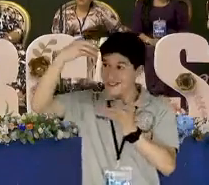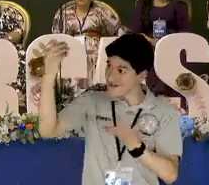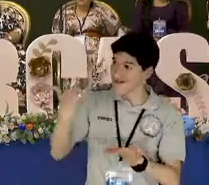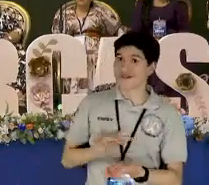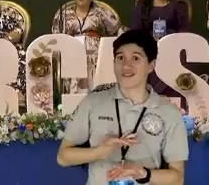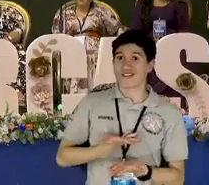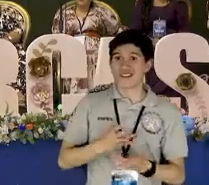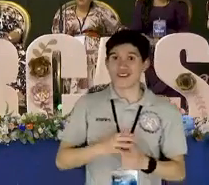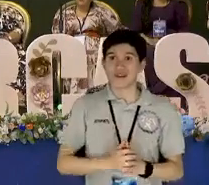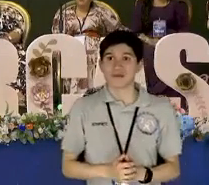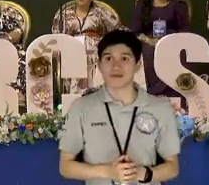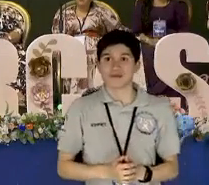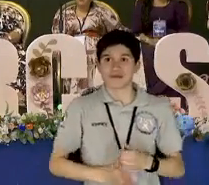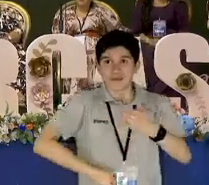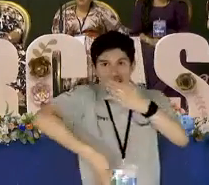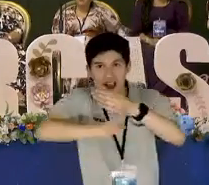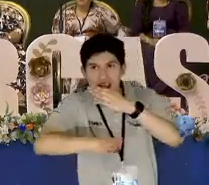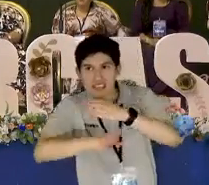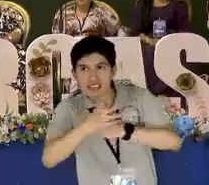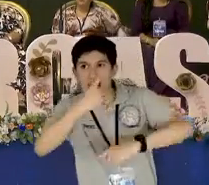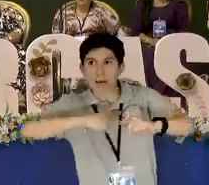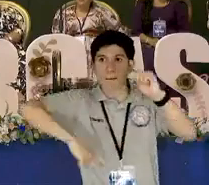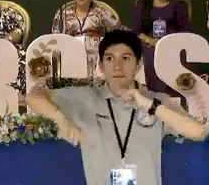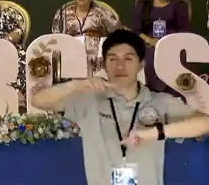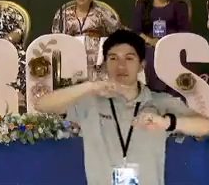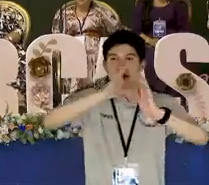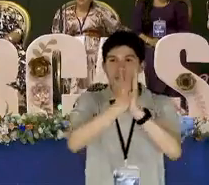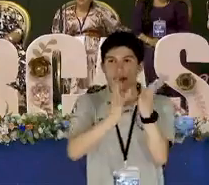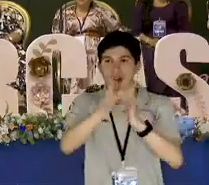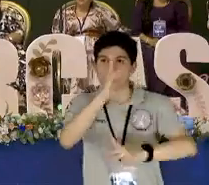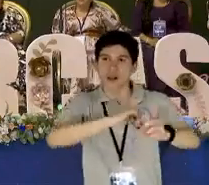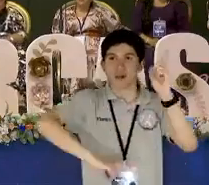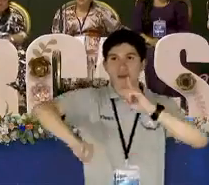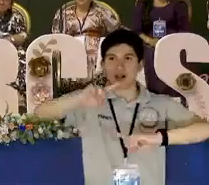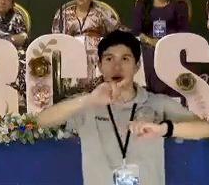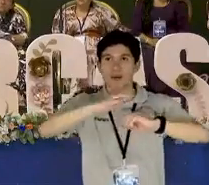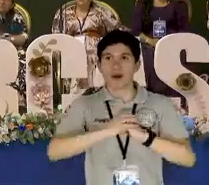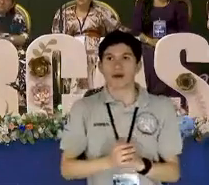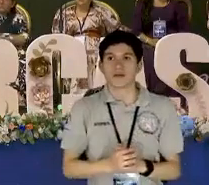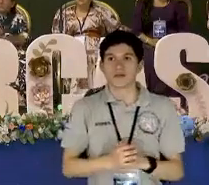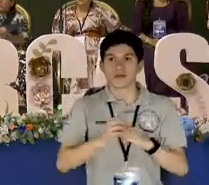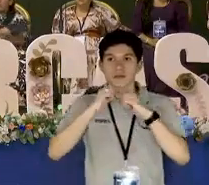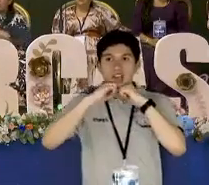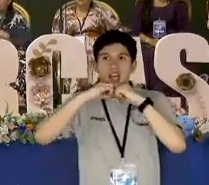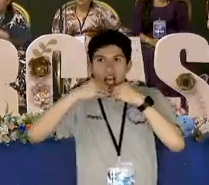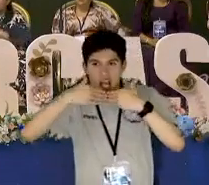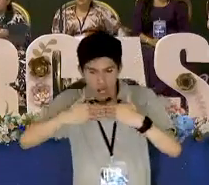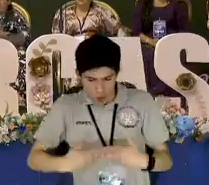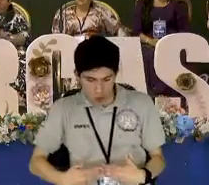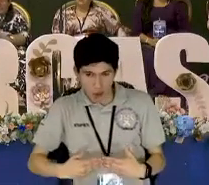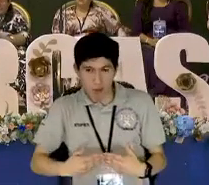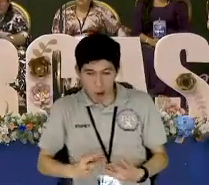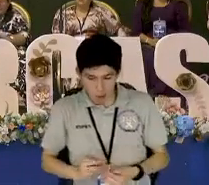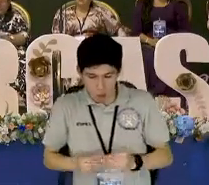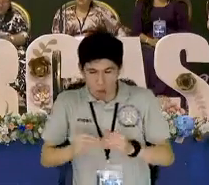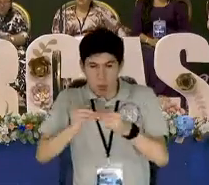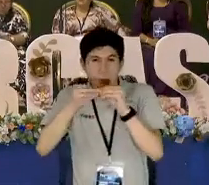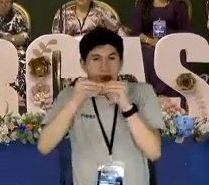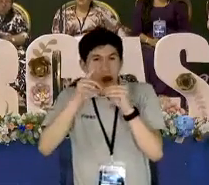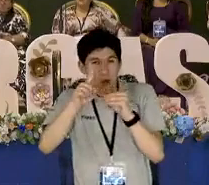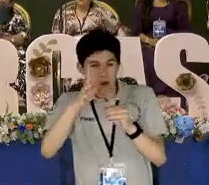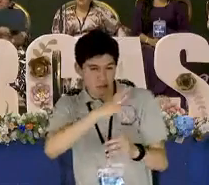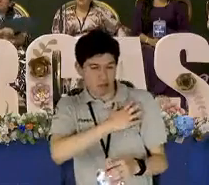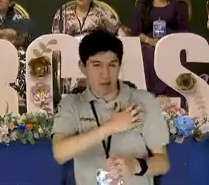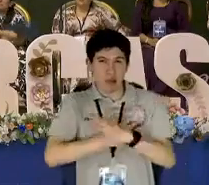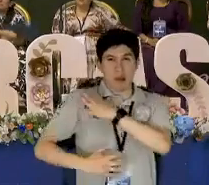diciendo la palabra del Señor: el cuerpo no está formado por una sola parte, sino por muchas. Si el pie se le ocurriera decir: yo